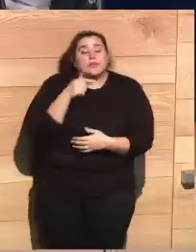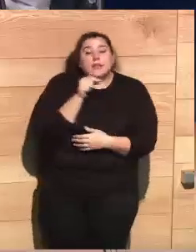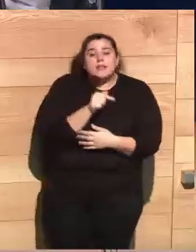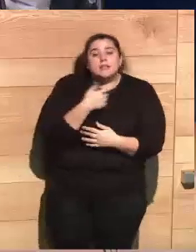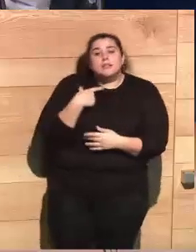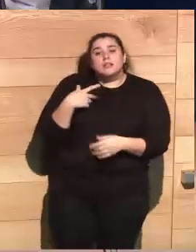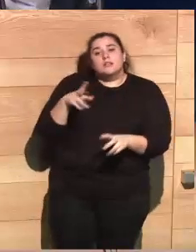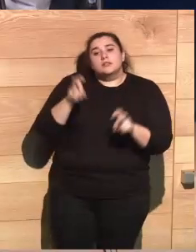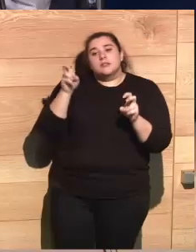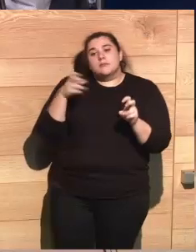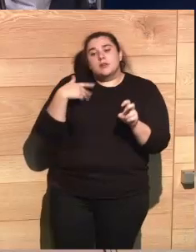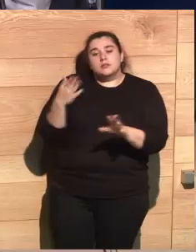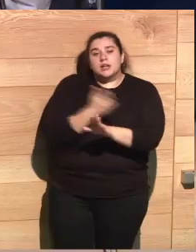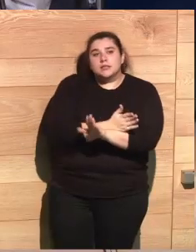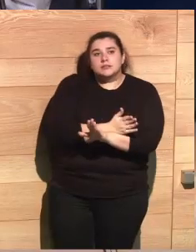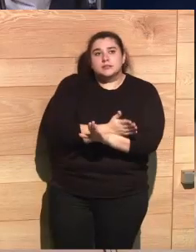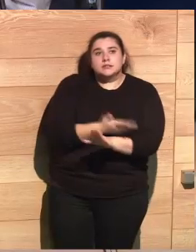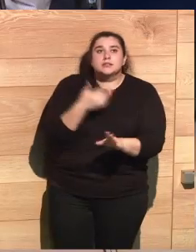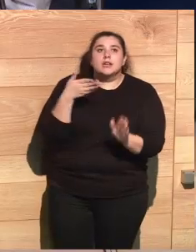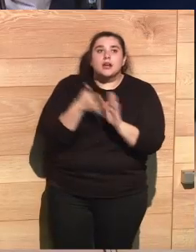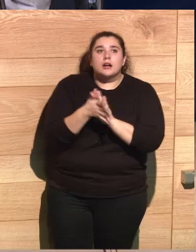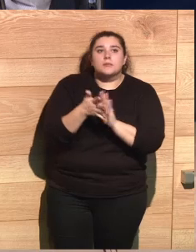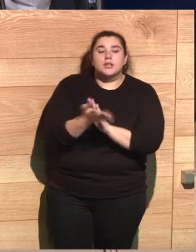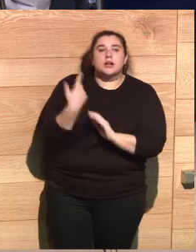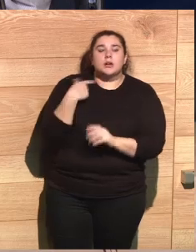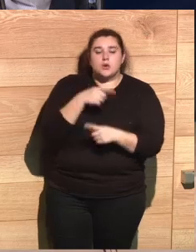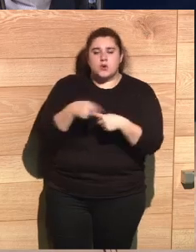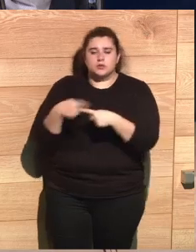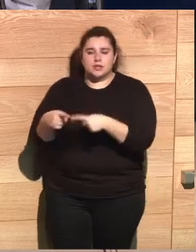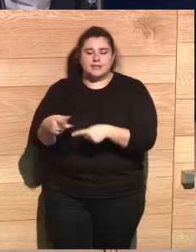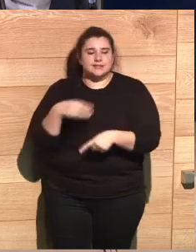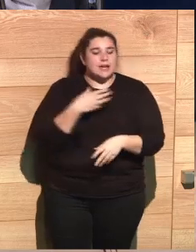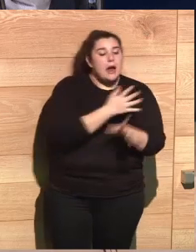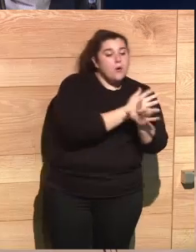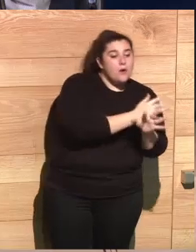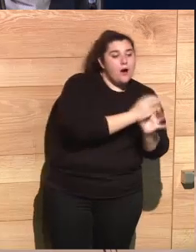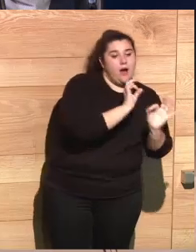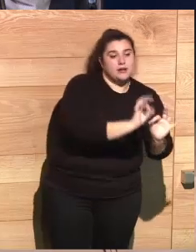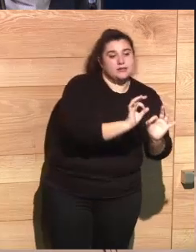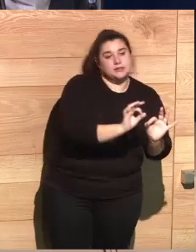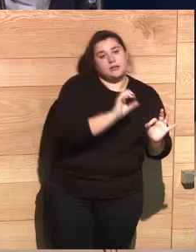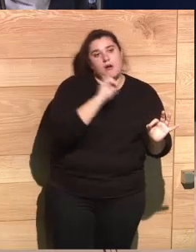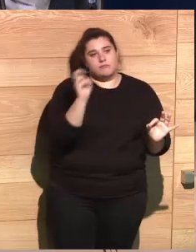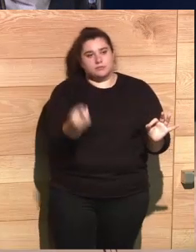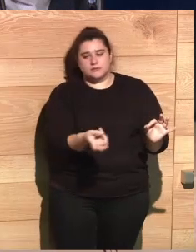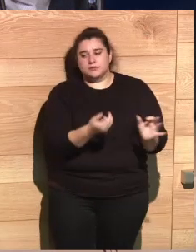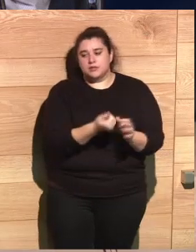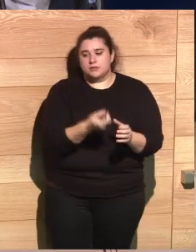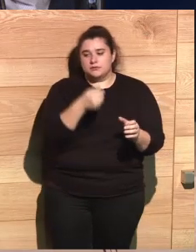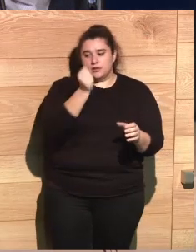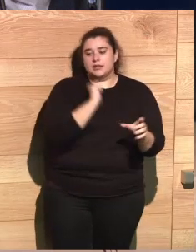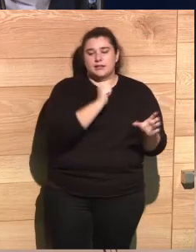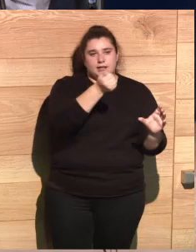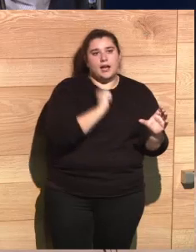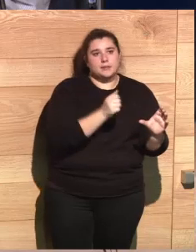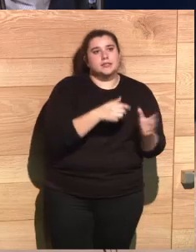un poco lo que decíamos antes de las cosas que vienen disfrazadas de juegos, ¿no? Máquinas tragaperras o lo que sea. Entonces, cuando hablamos de